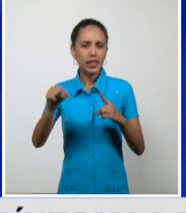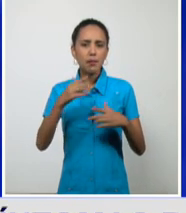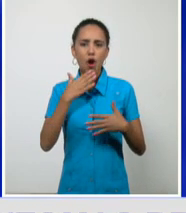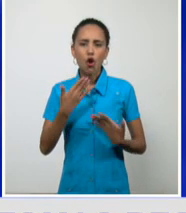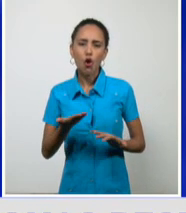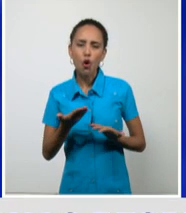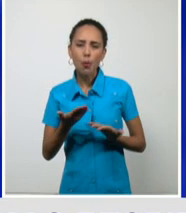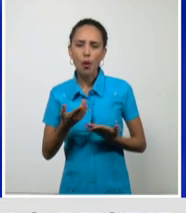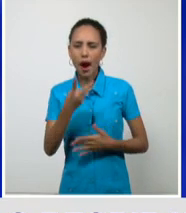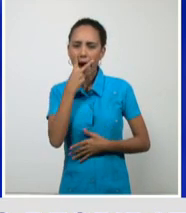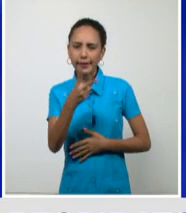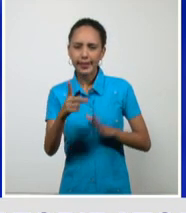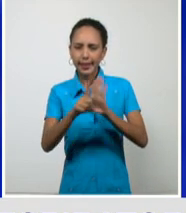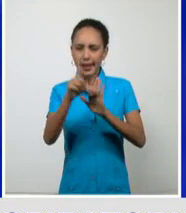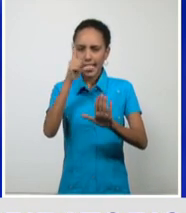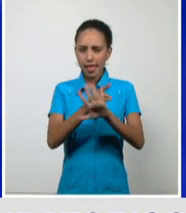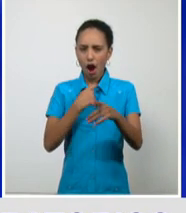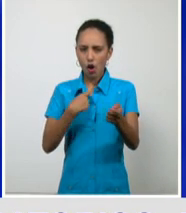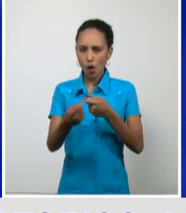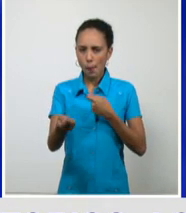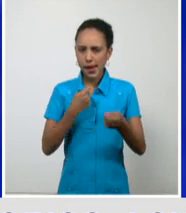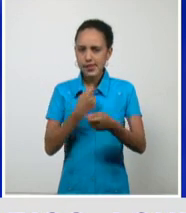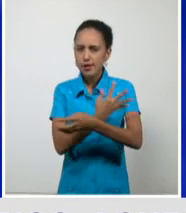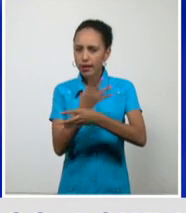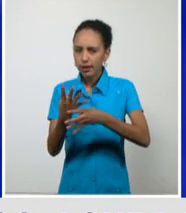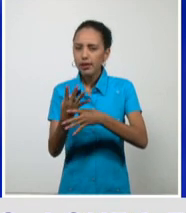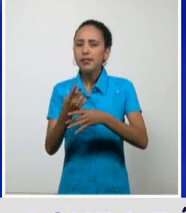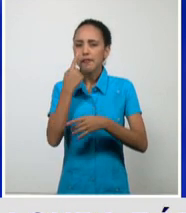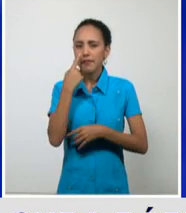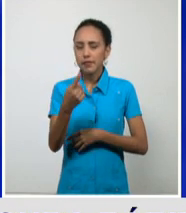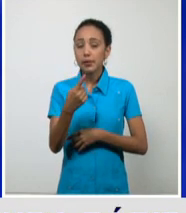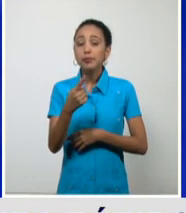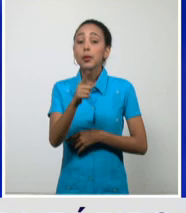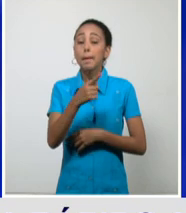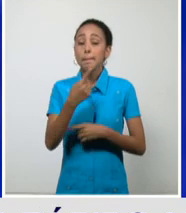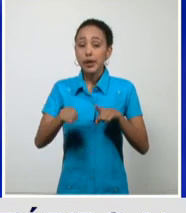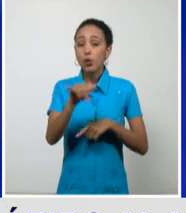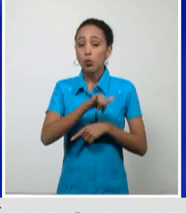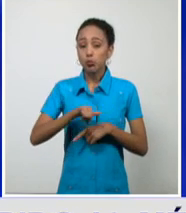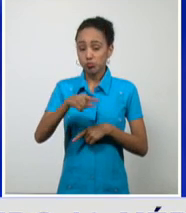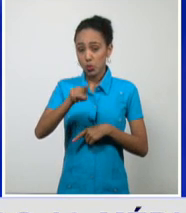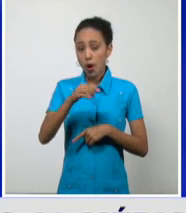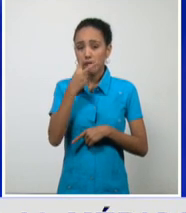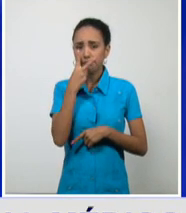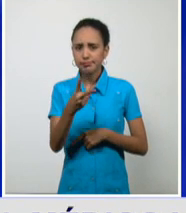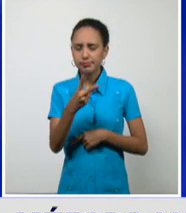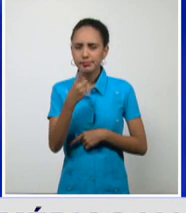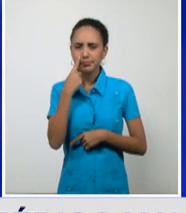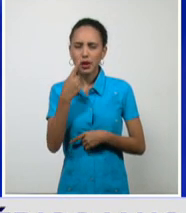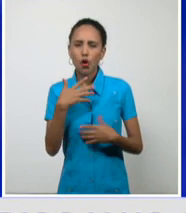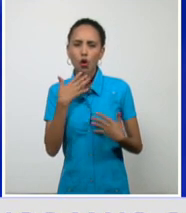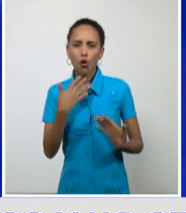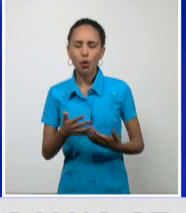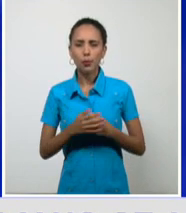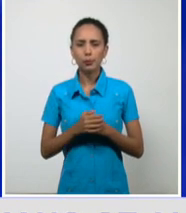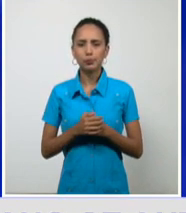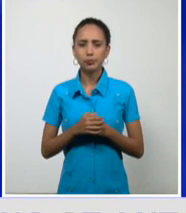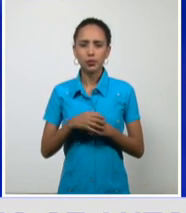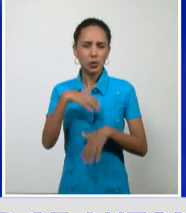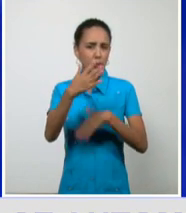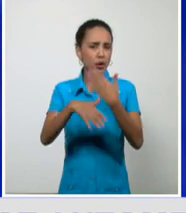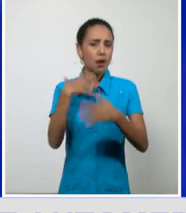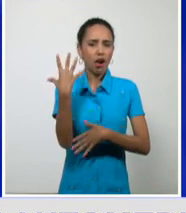ilegal de especies de flora y fauna, pero también ustedes incursionan en el afrontamiento a accidentes medioambientales,